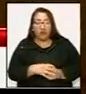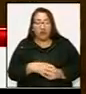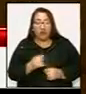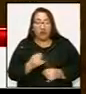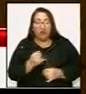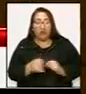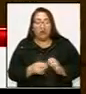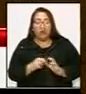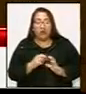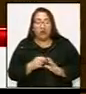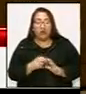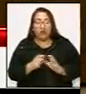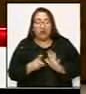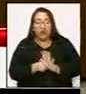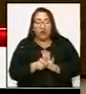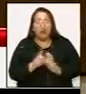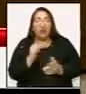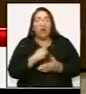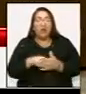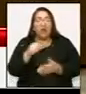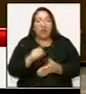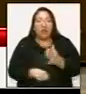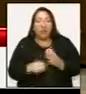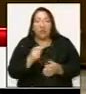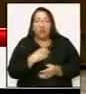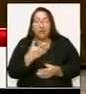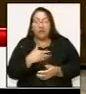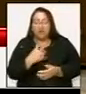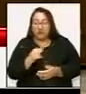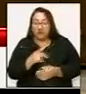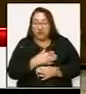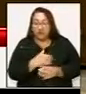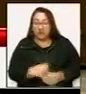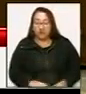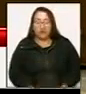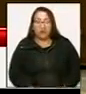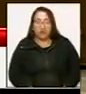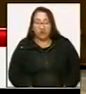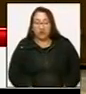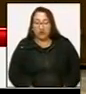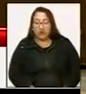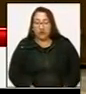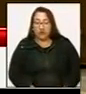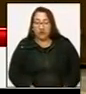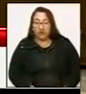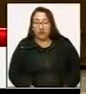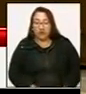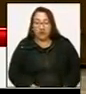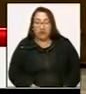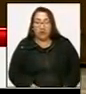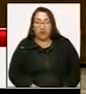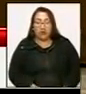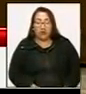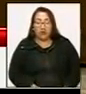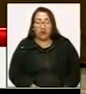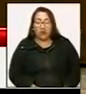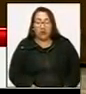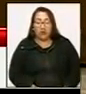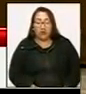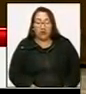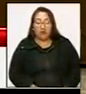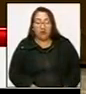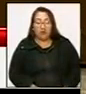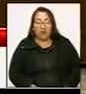ley firmado por el presidente Vizcarra y el primer ministro César Villanueva dice en su página